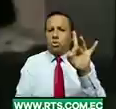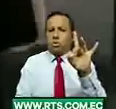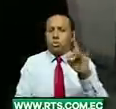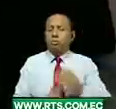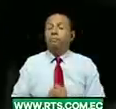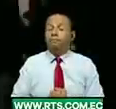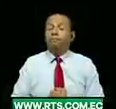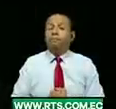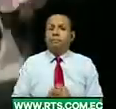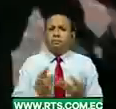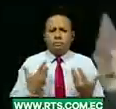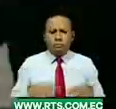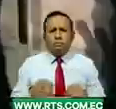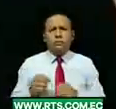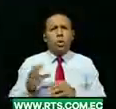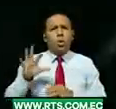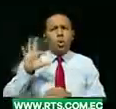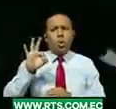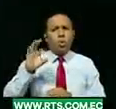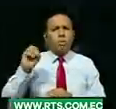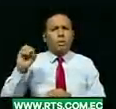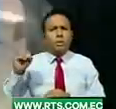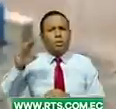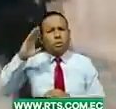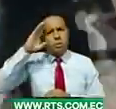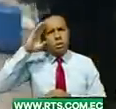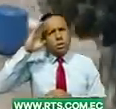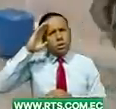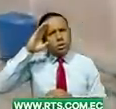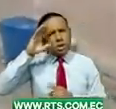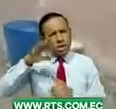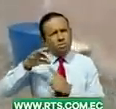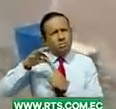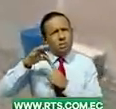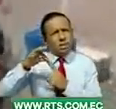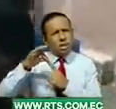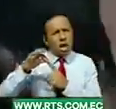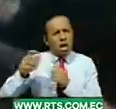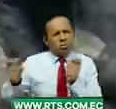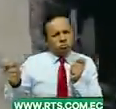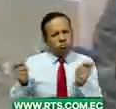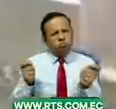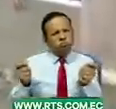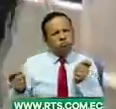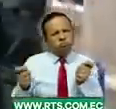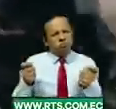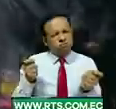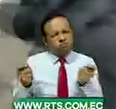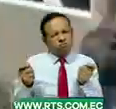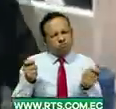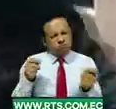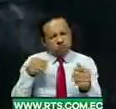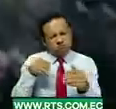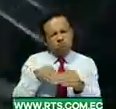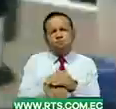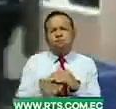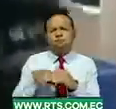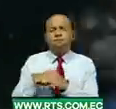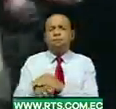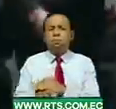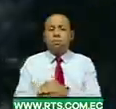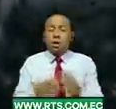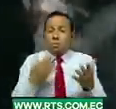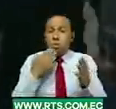El despliegue fue con 900 policías de unidades tácticas y del mantenimiento del orden. Estamos destruyendo